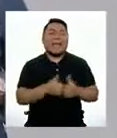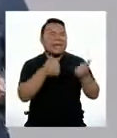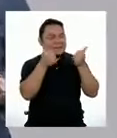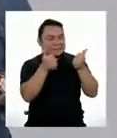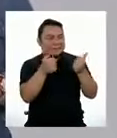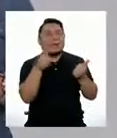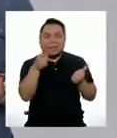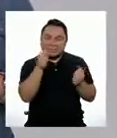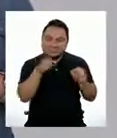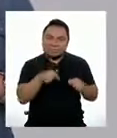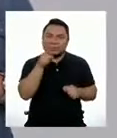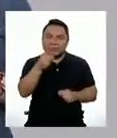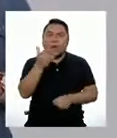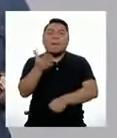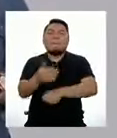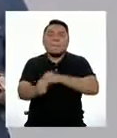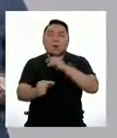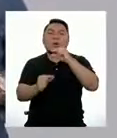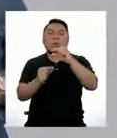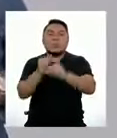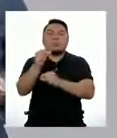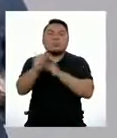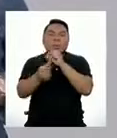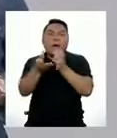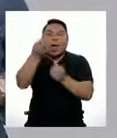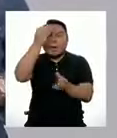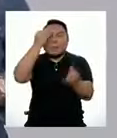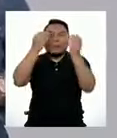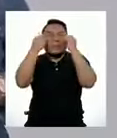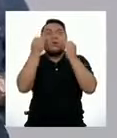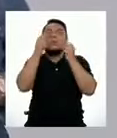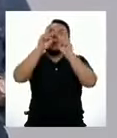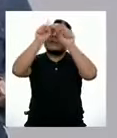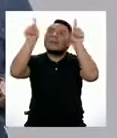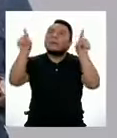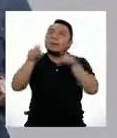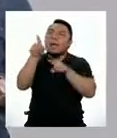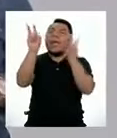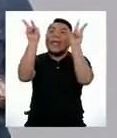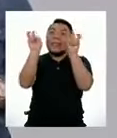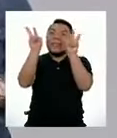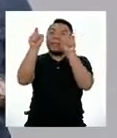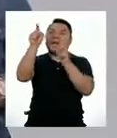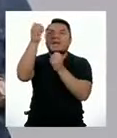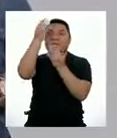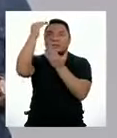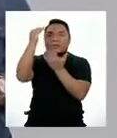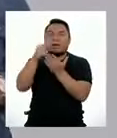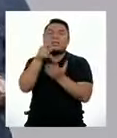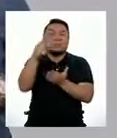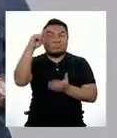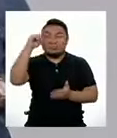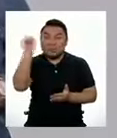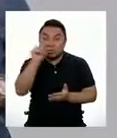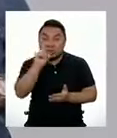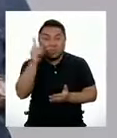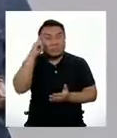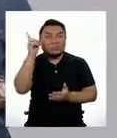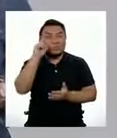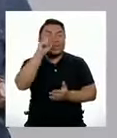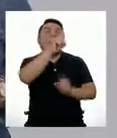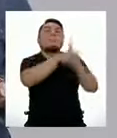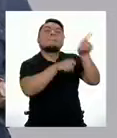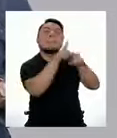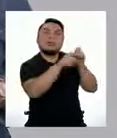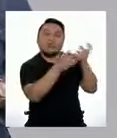De eso se trata, de ir entendiendo poco a poco y siempre preguntar lo que no hayas entendido o no te haya quedado